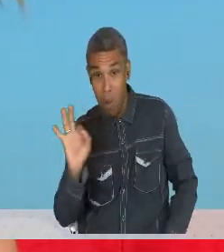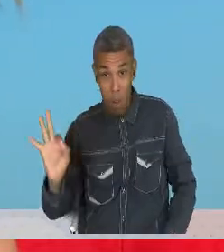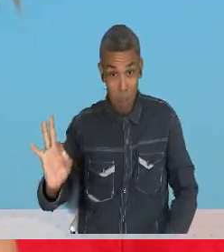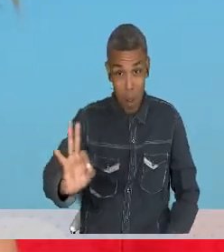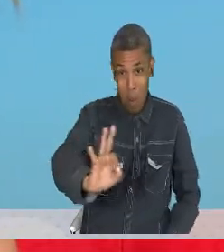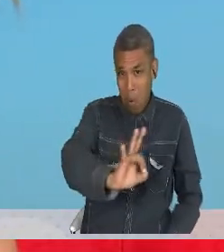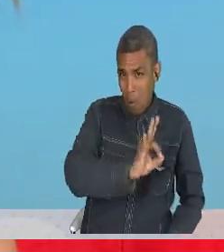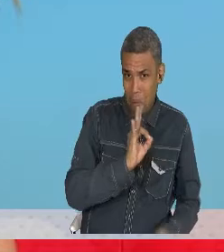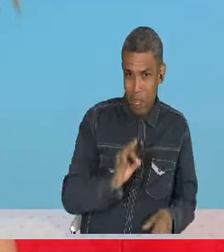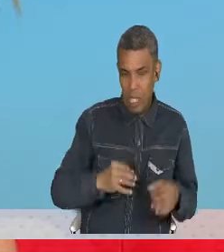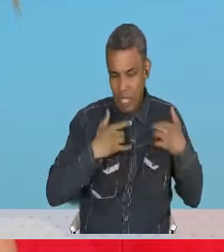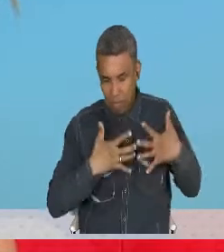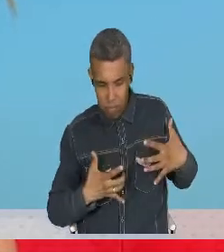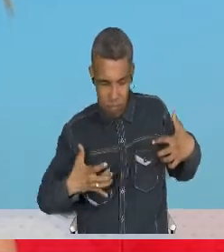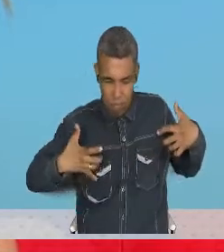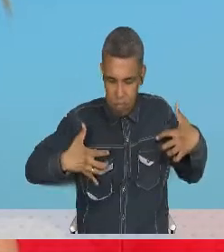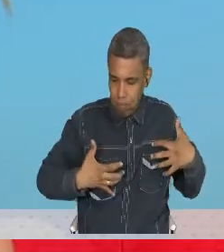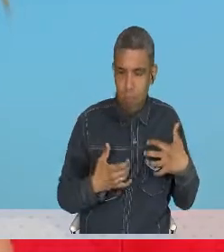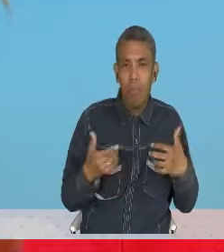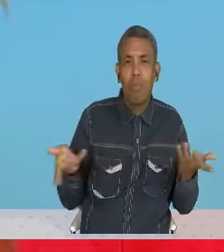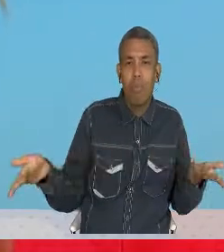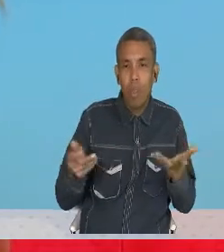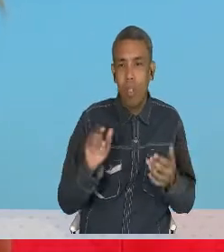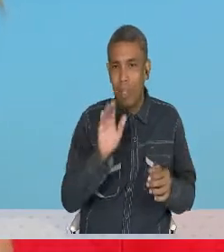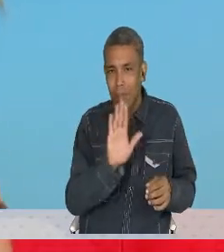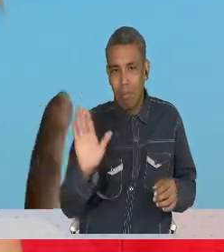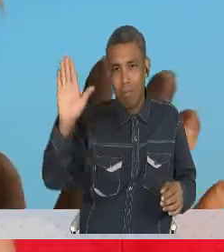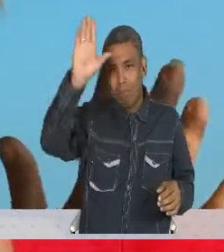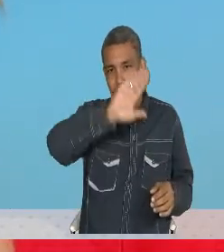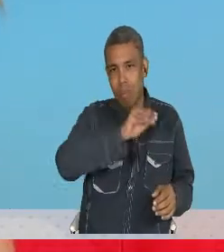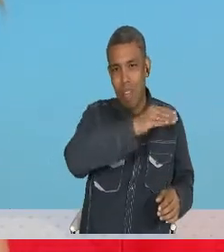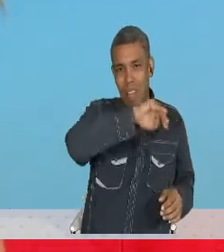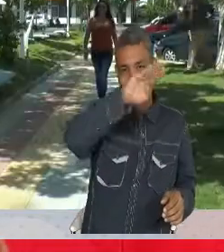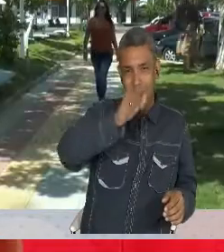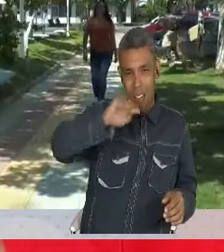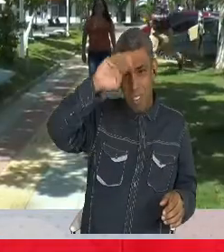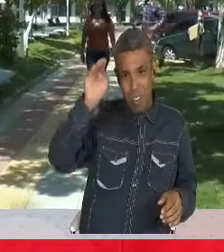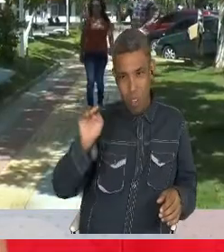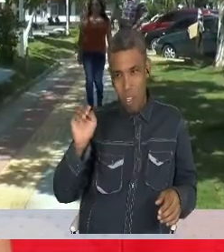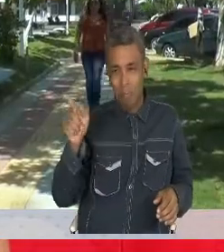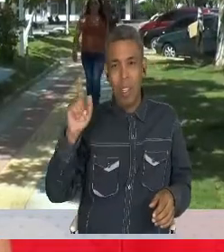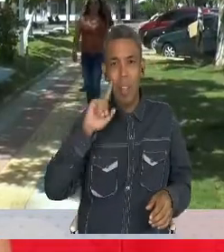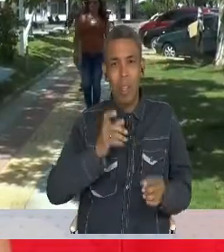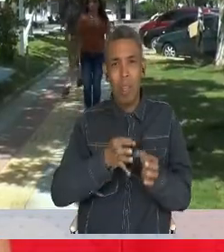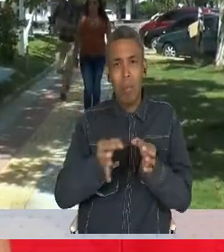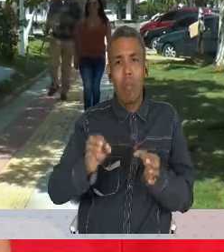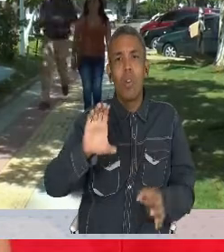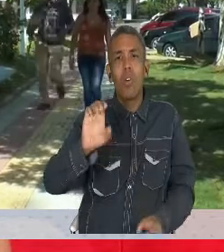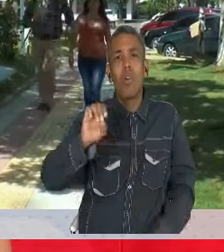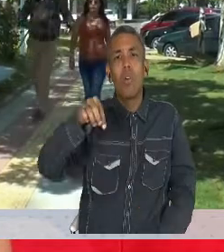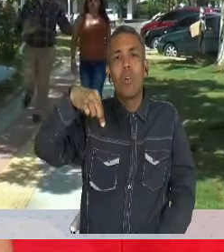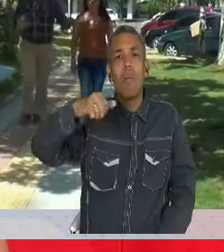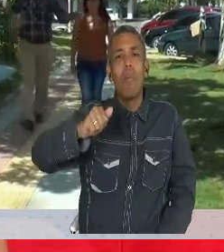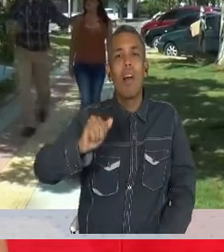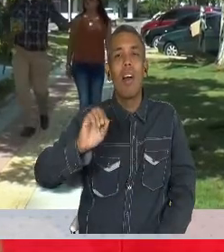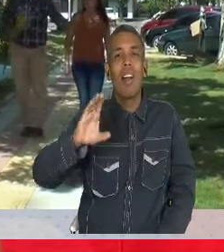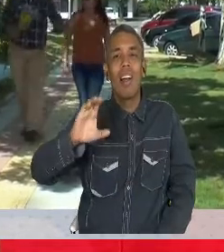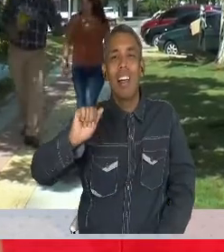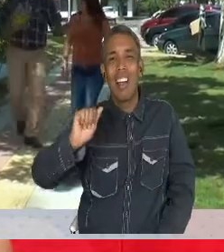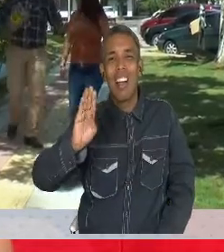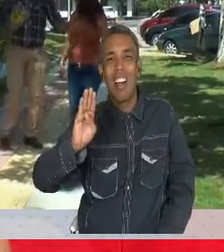de que eso se hizo en Copacabana, Antioquia. Dos fueron de Antioquia, del resto del país solo quedó Barranca Bermeja